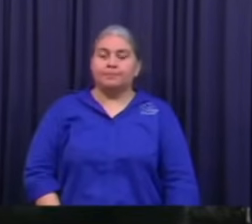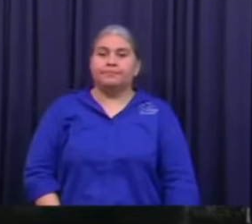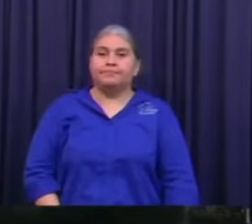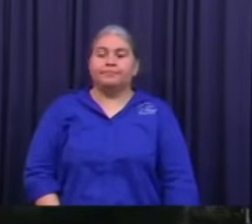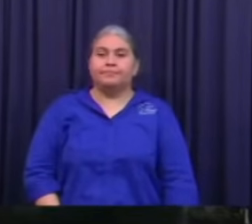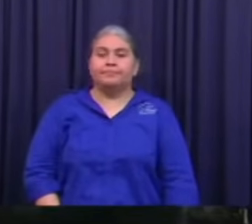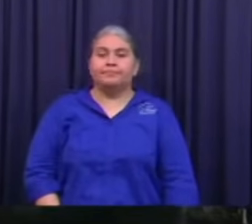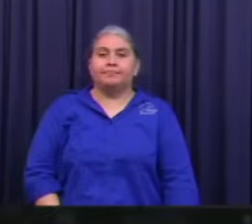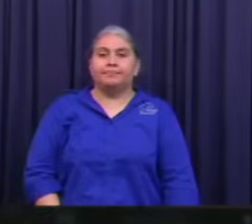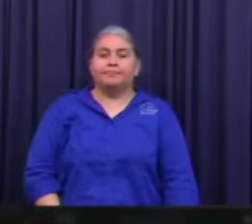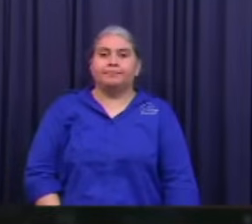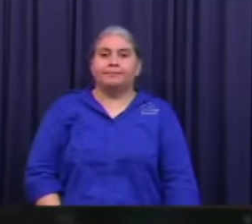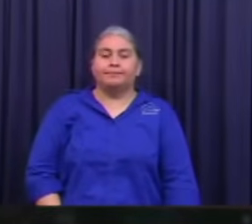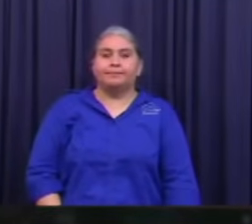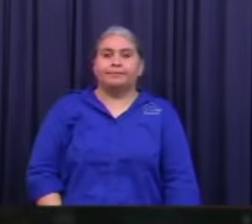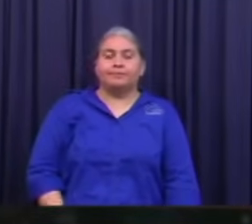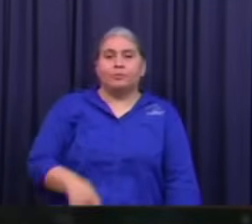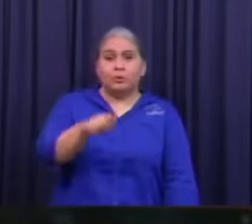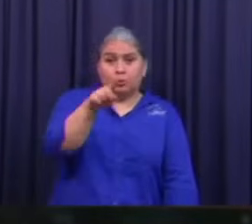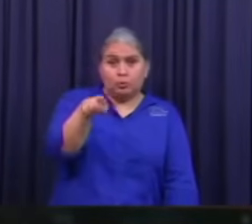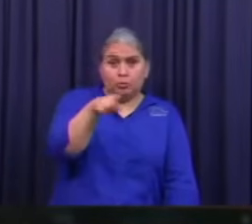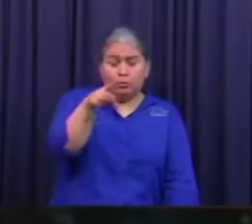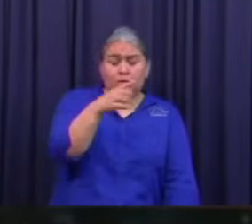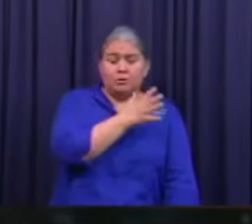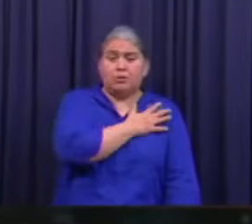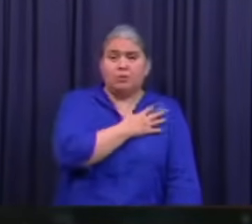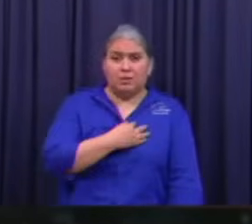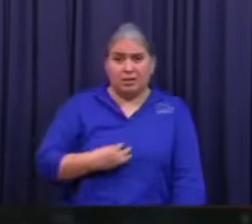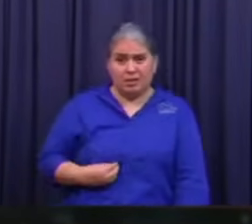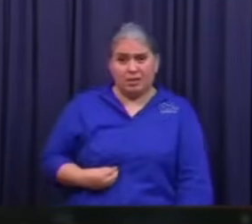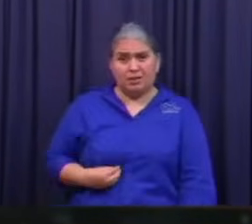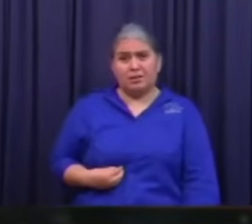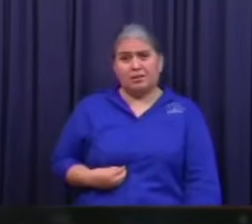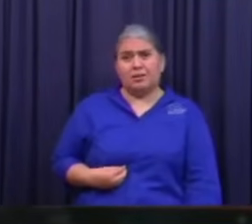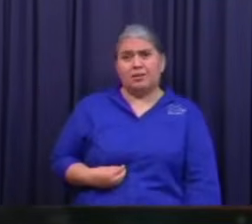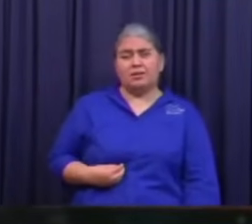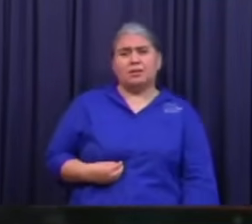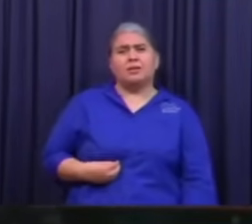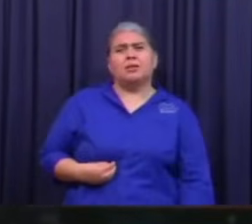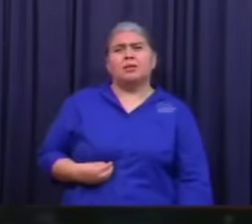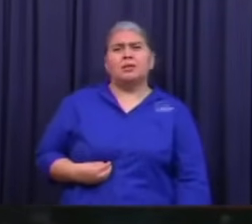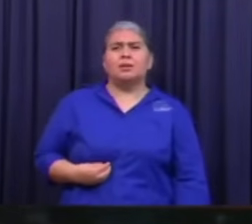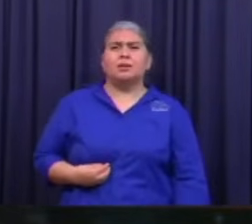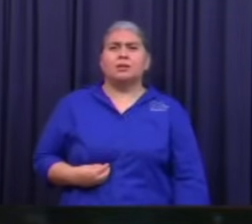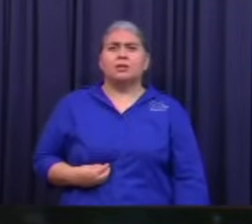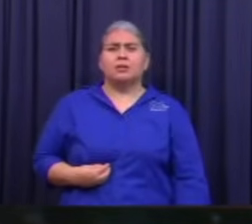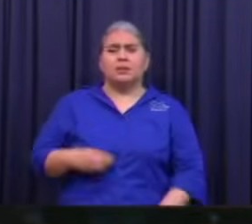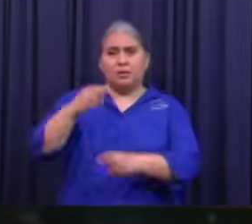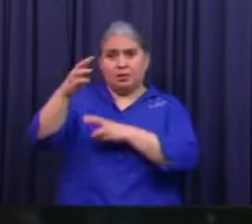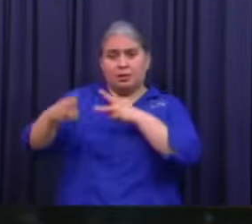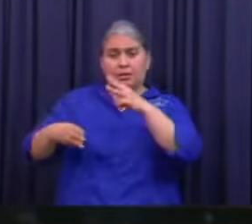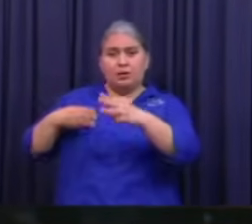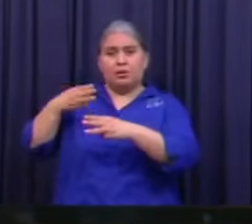salvación pero si están tristes por cosas del mundo eso les va a causar